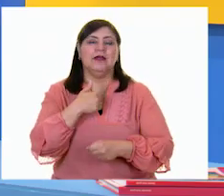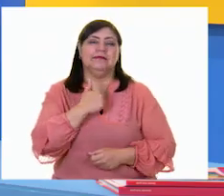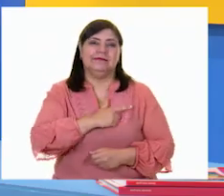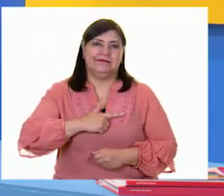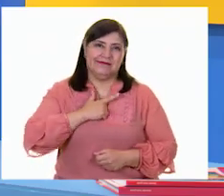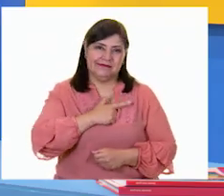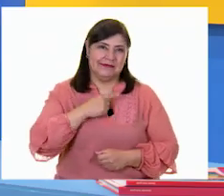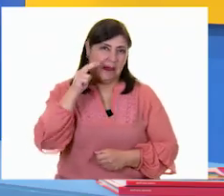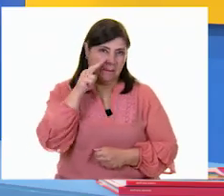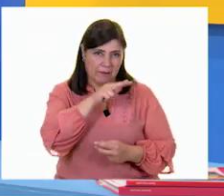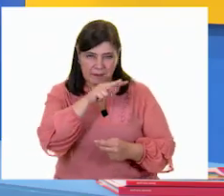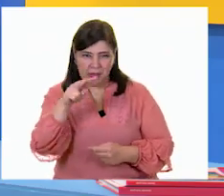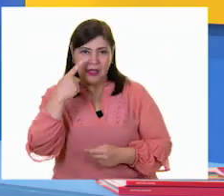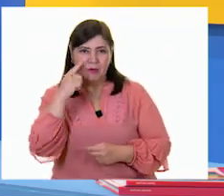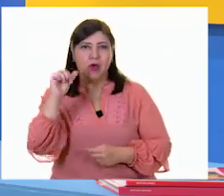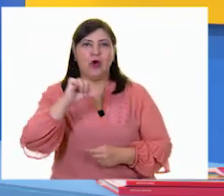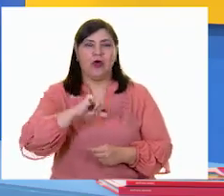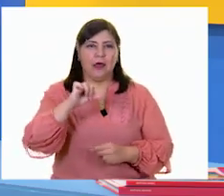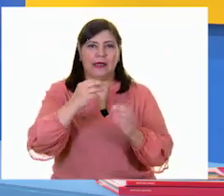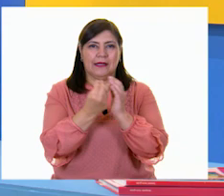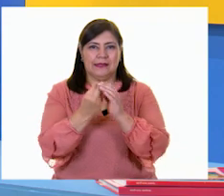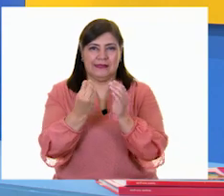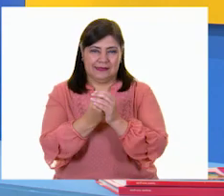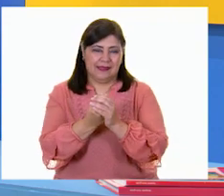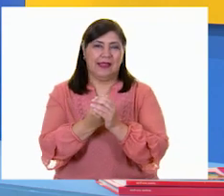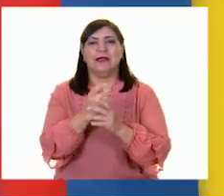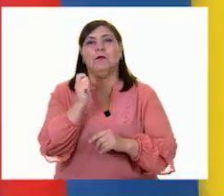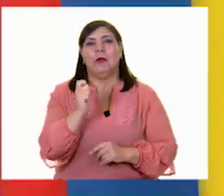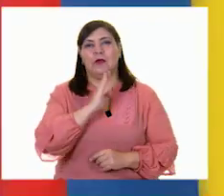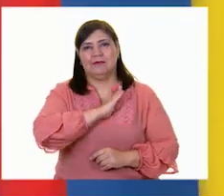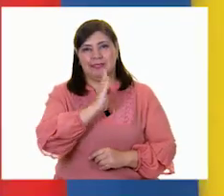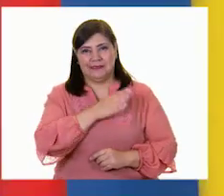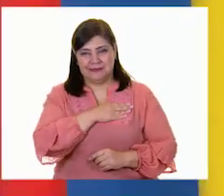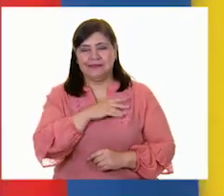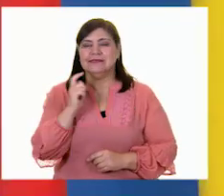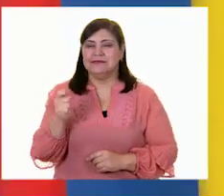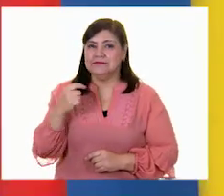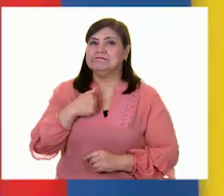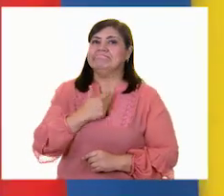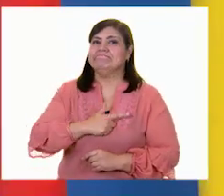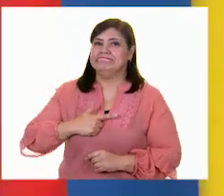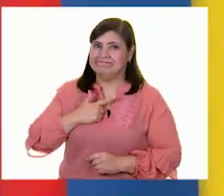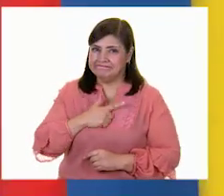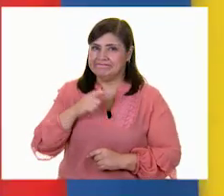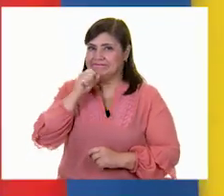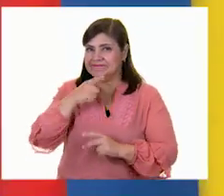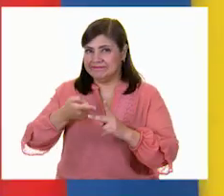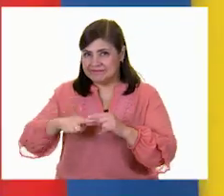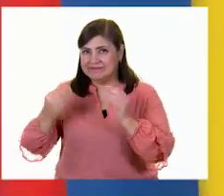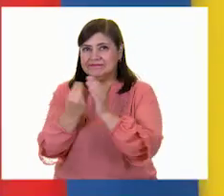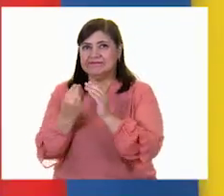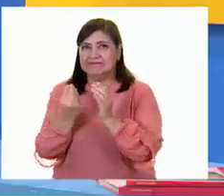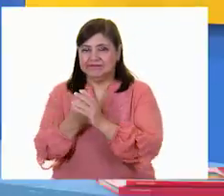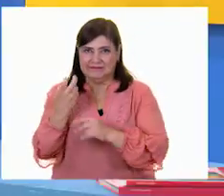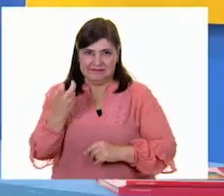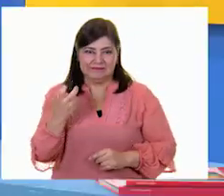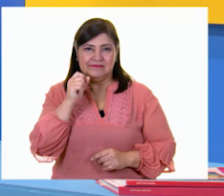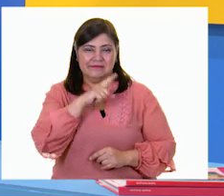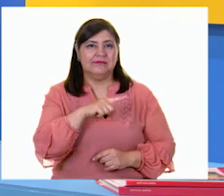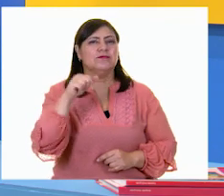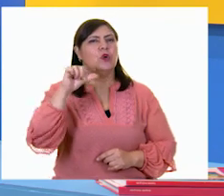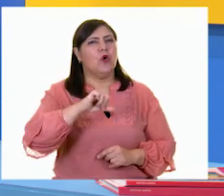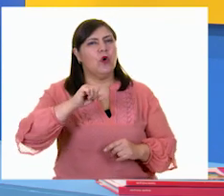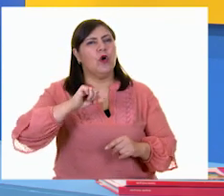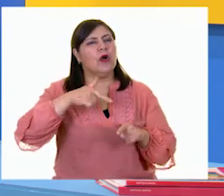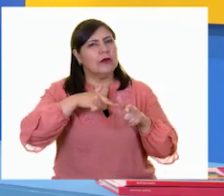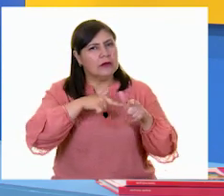a saludarlos hoy en su clase de lengua materna. A mí también me emociona muchísimo comenzar con esta clase, Gaby. Hoy continuaremos